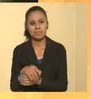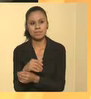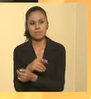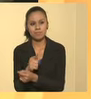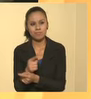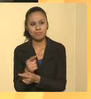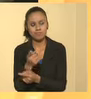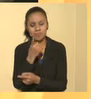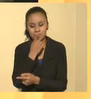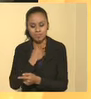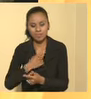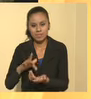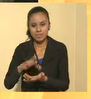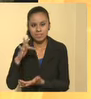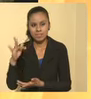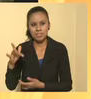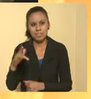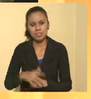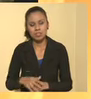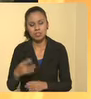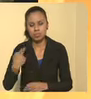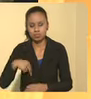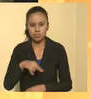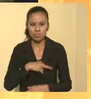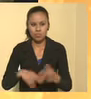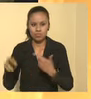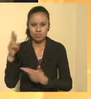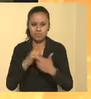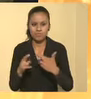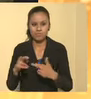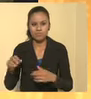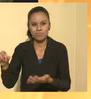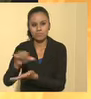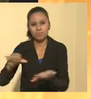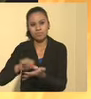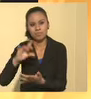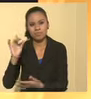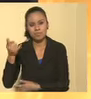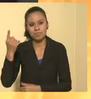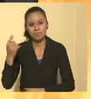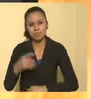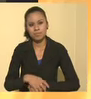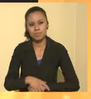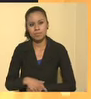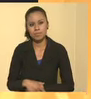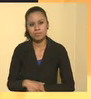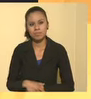creaste. Gracias, soy Desiree Navarro y nosotros regresamos a tus ciudades.